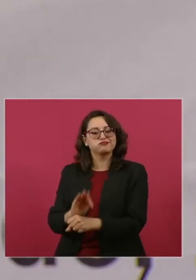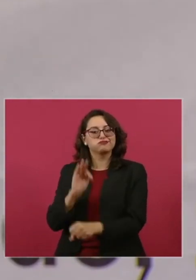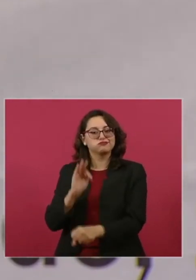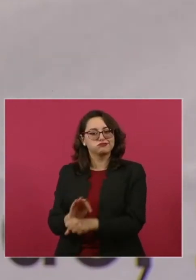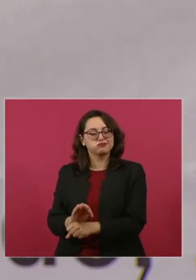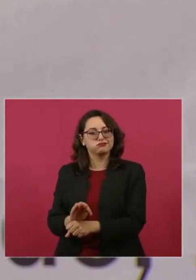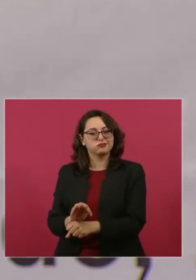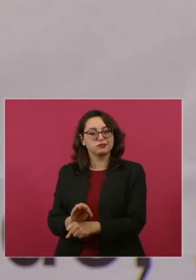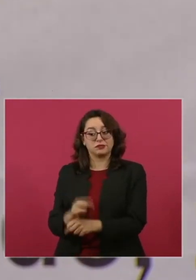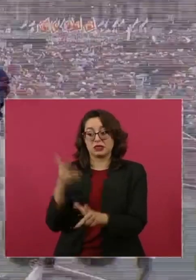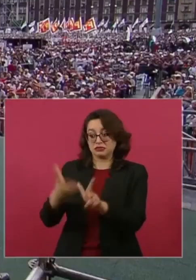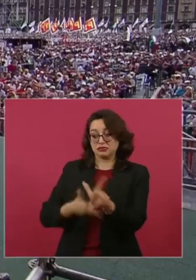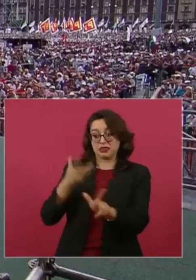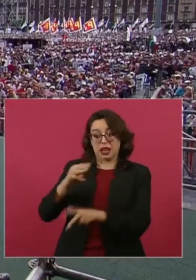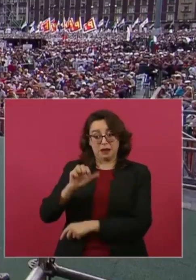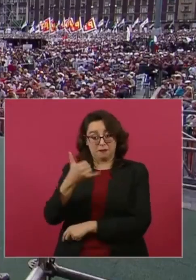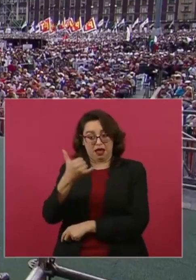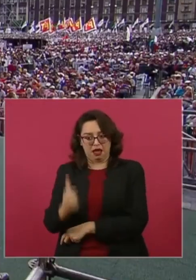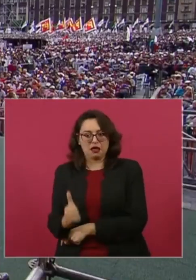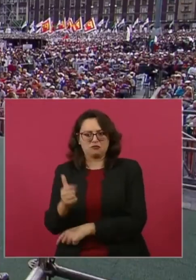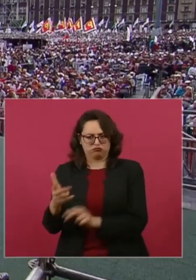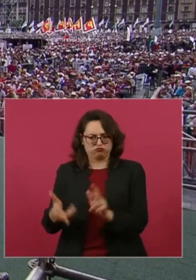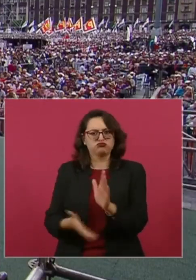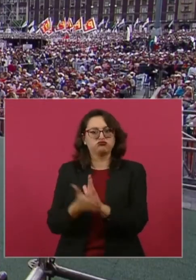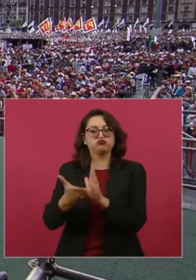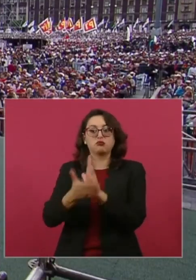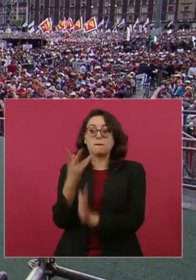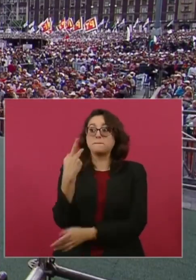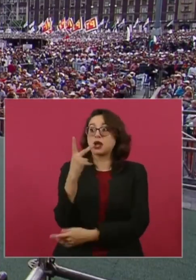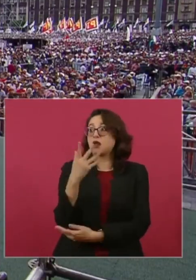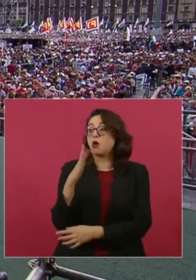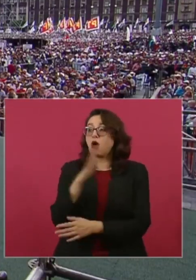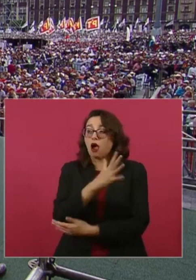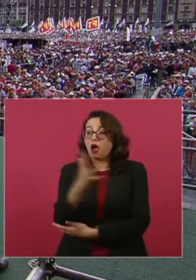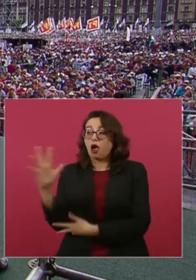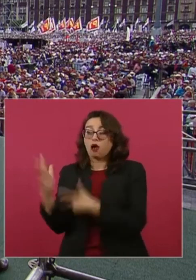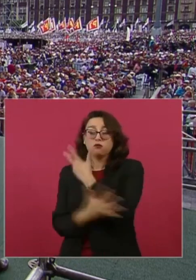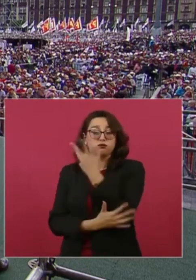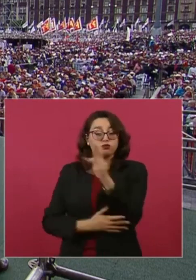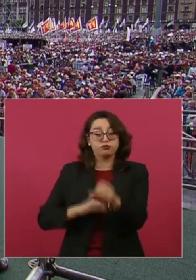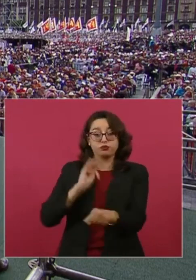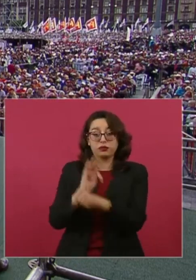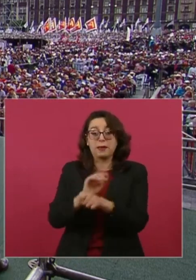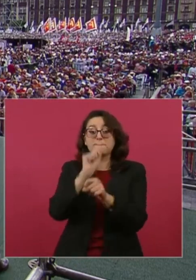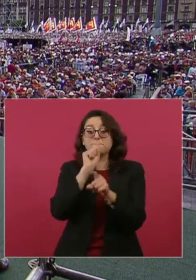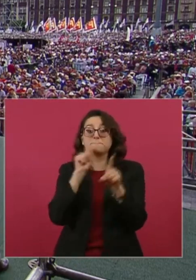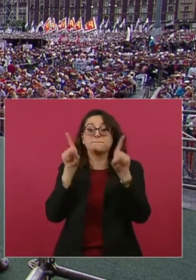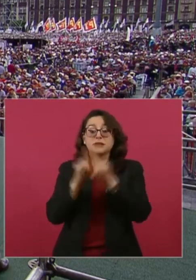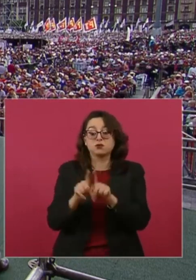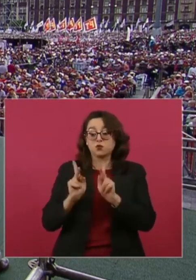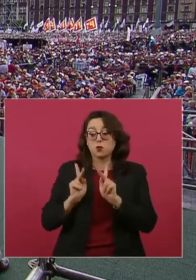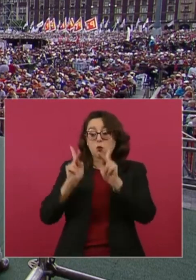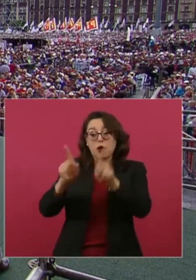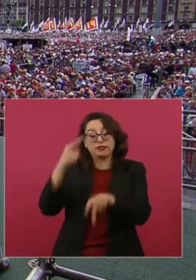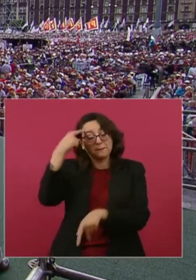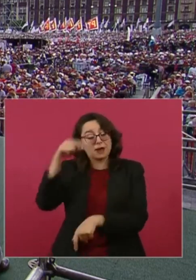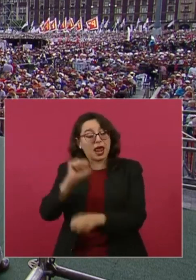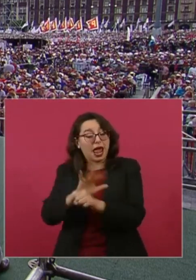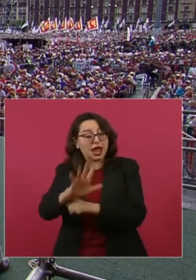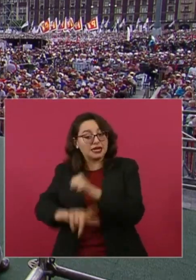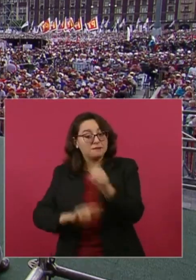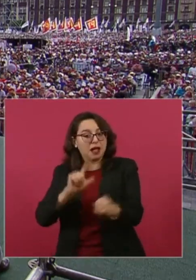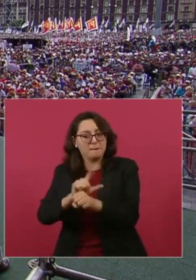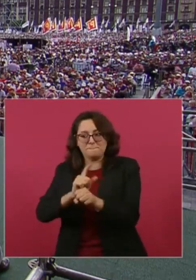as never before reorientado los objetivos. We have reoriented Conacyt, que estaba secuestrado